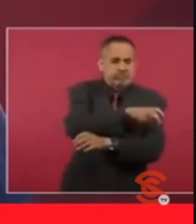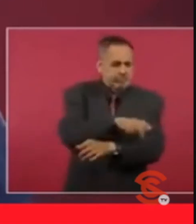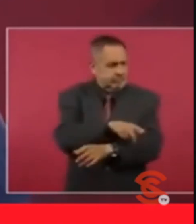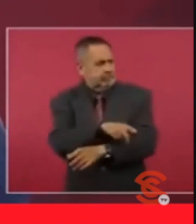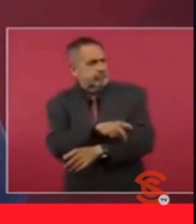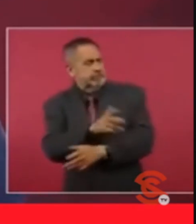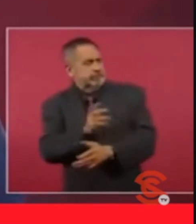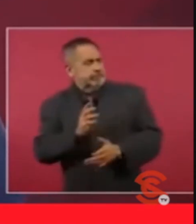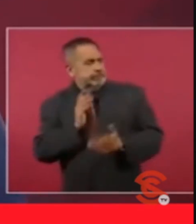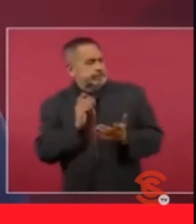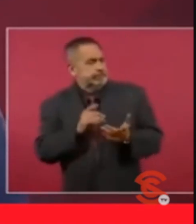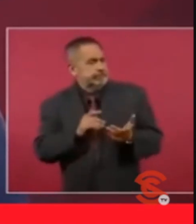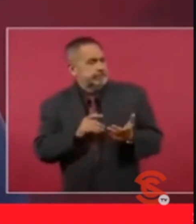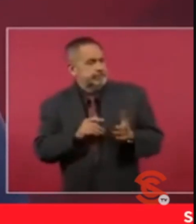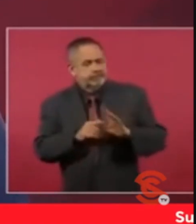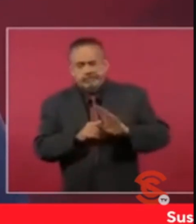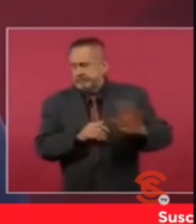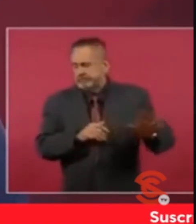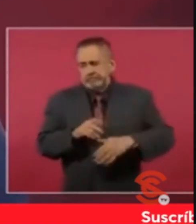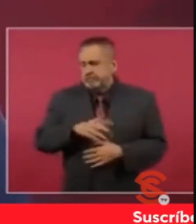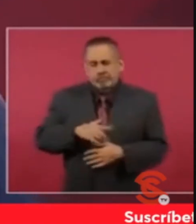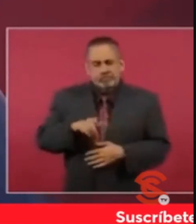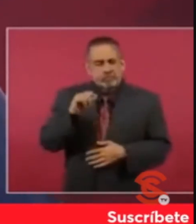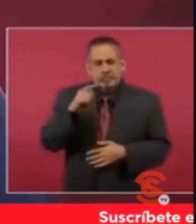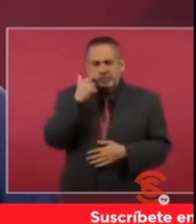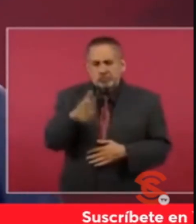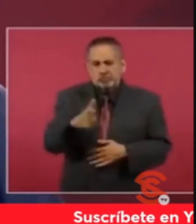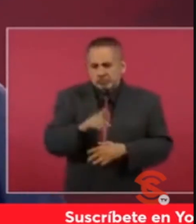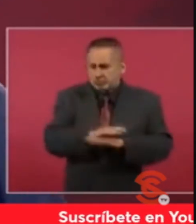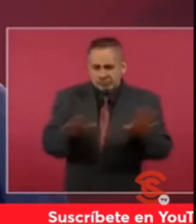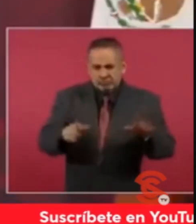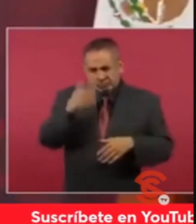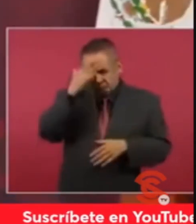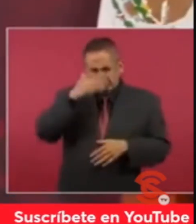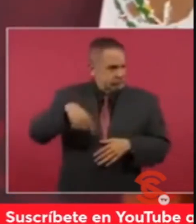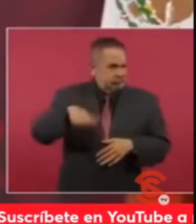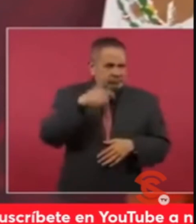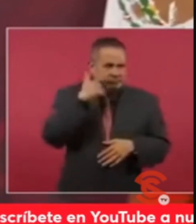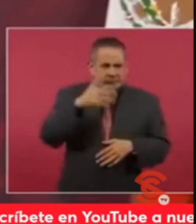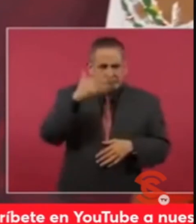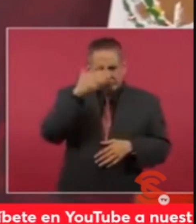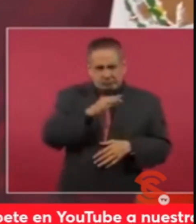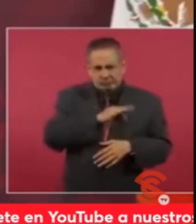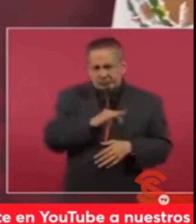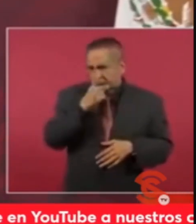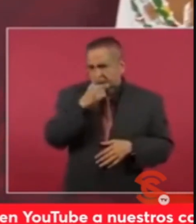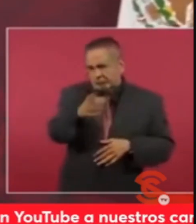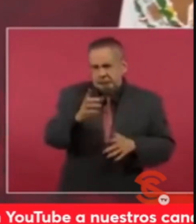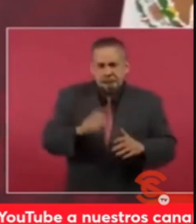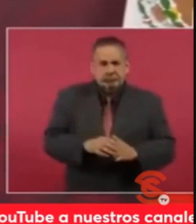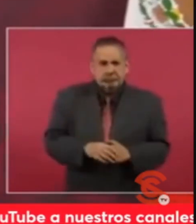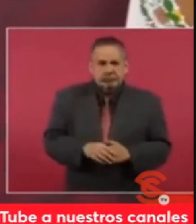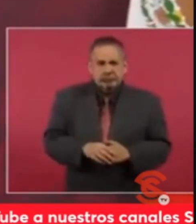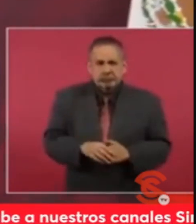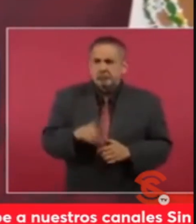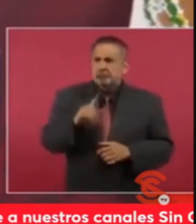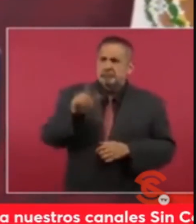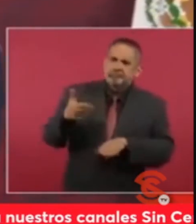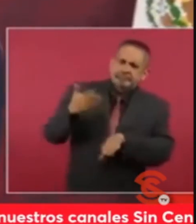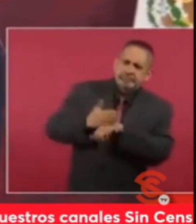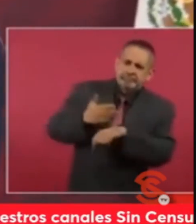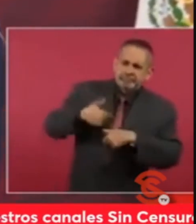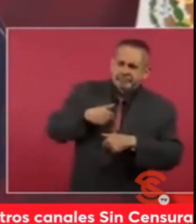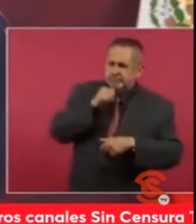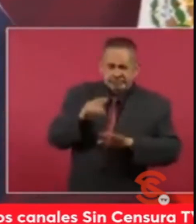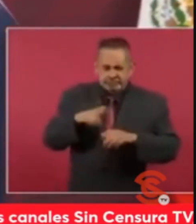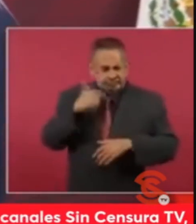Y no quiero, creo que esto lo puedo decir sin que me vayan a